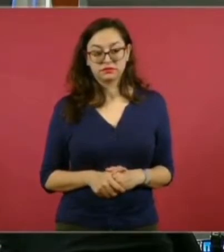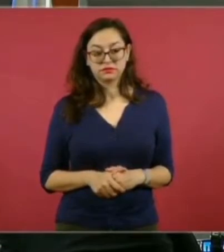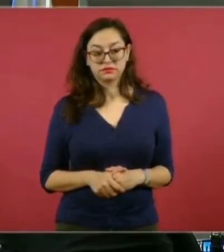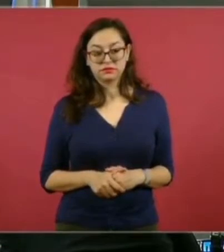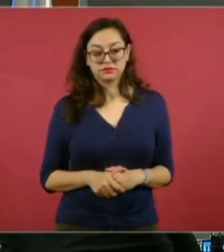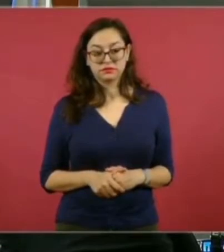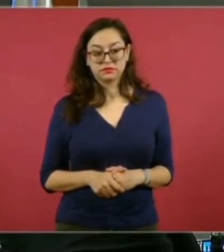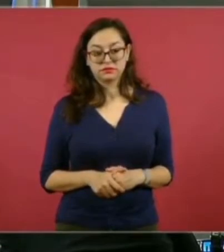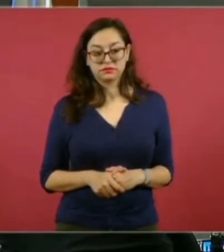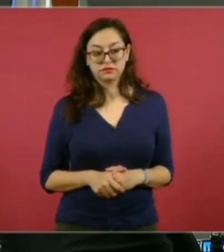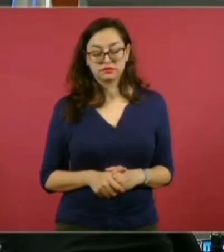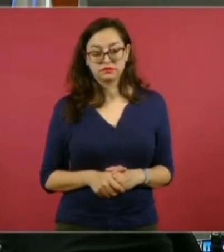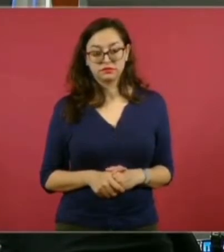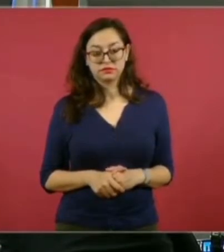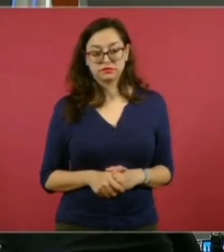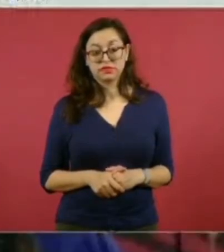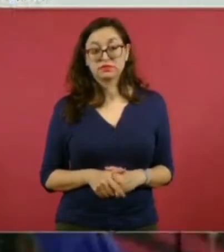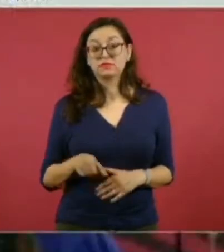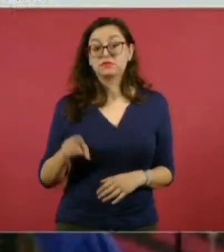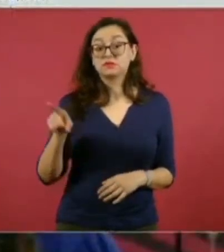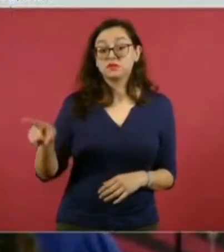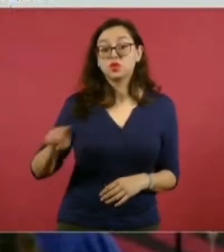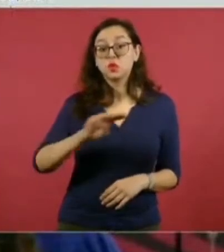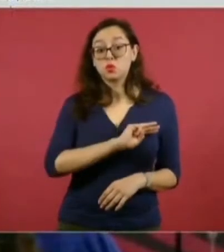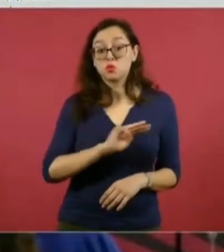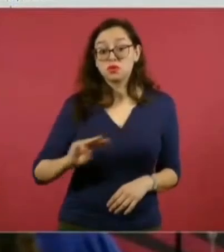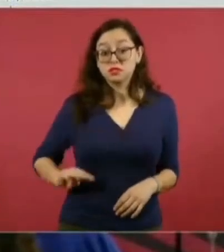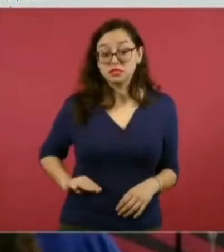que un departamento de policía municipal